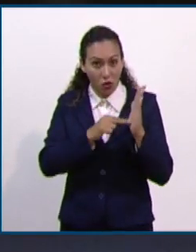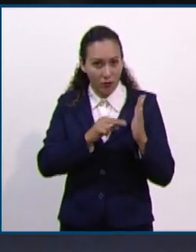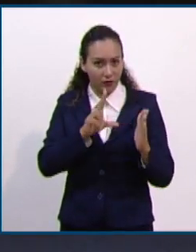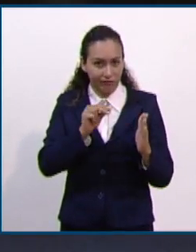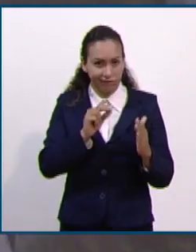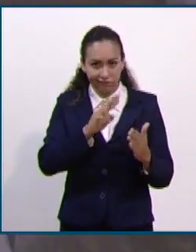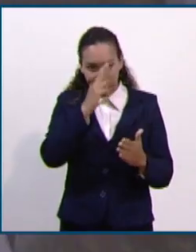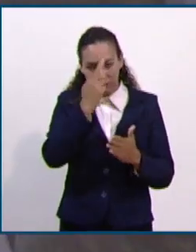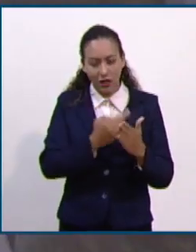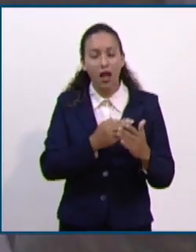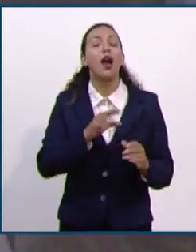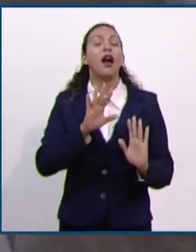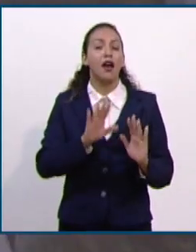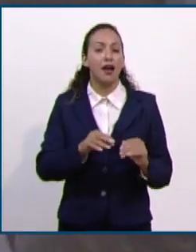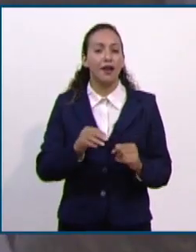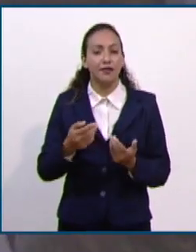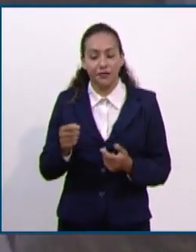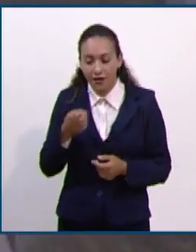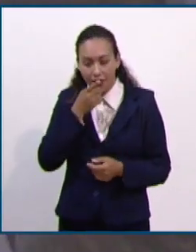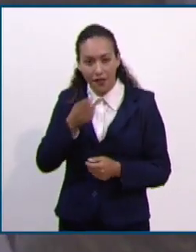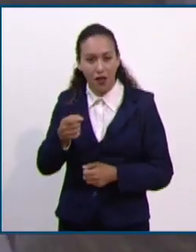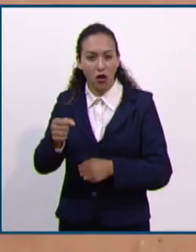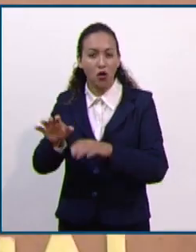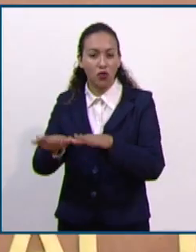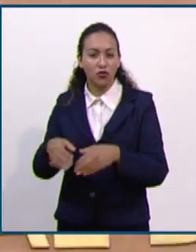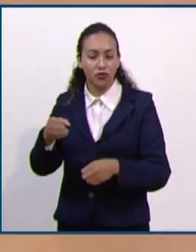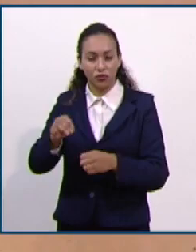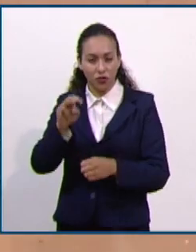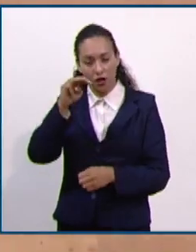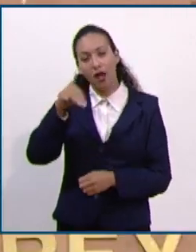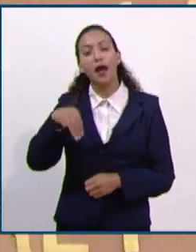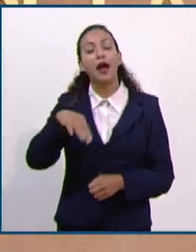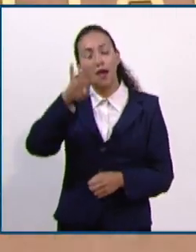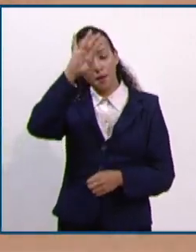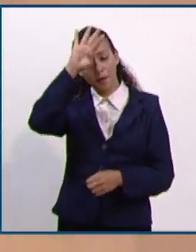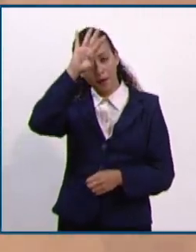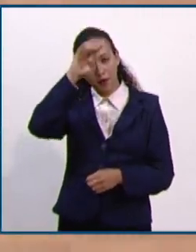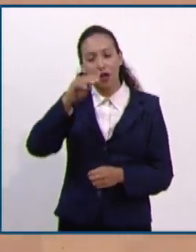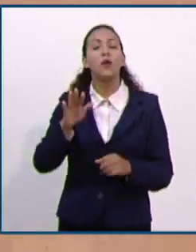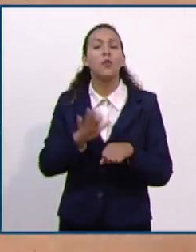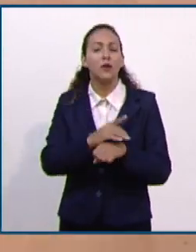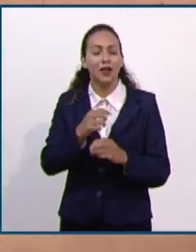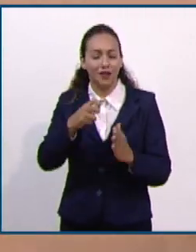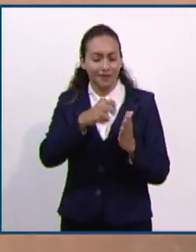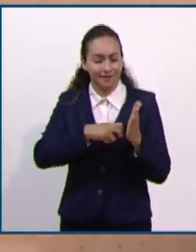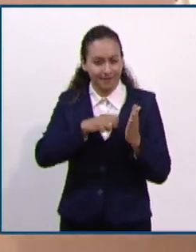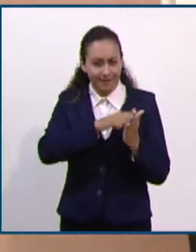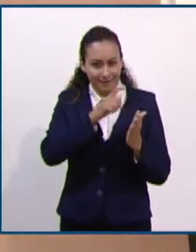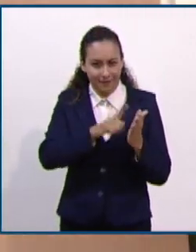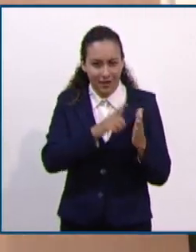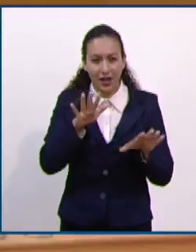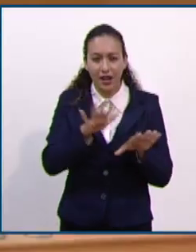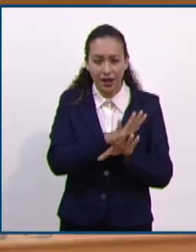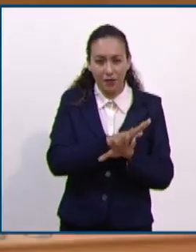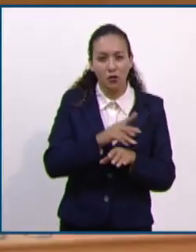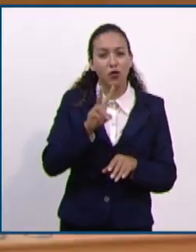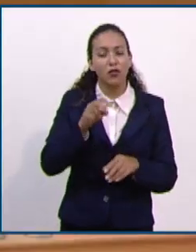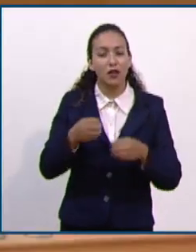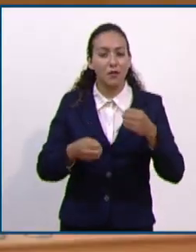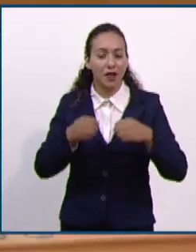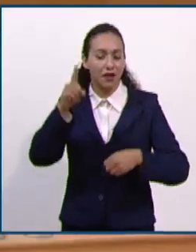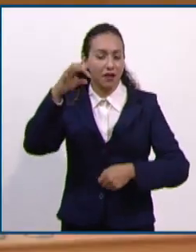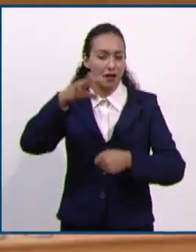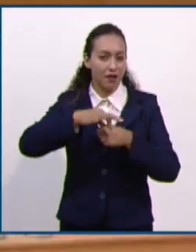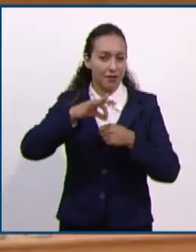efectos generales, aseguró la Sala Monterrey del Tribunal Electoral al modificar una resolución del Tribunal Electoral de Nuevo